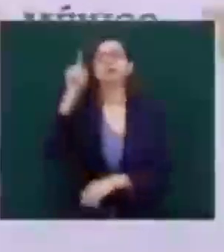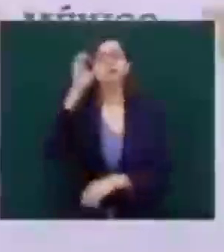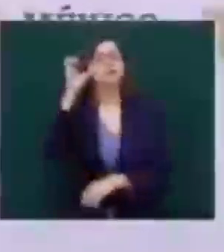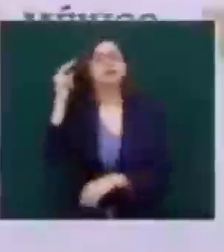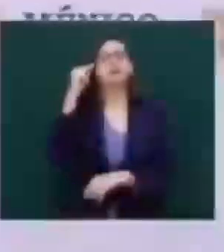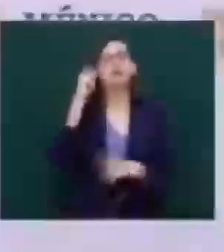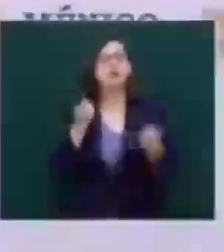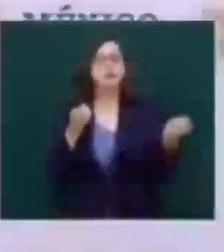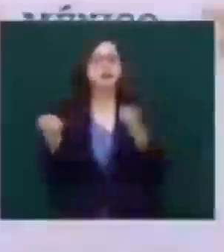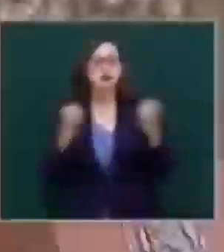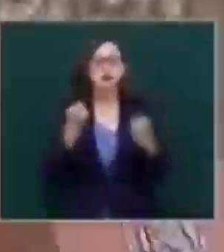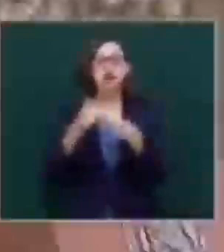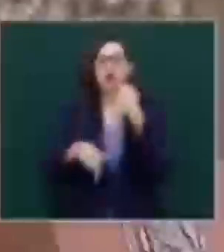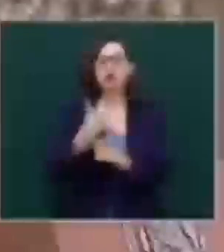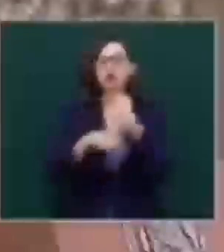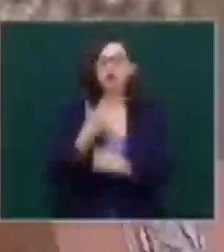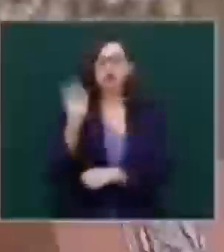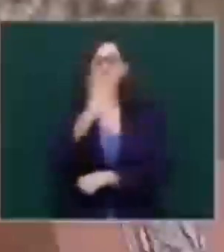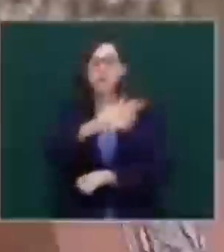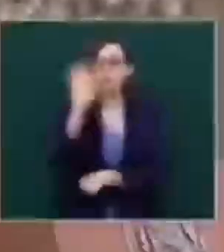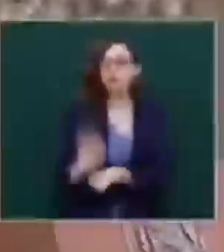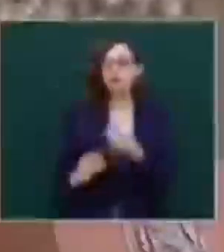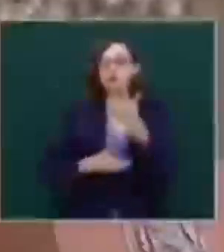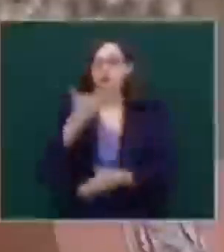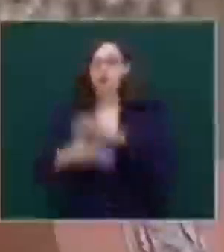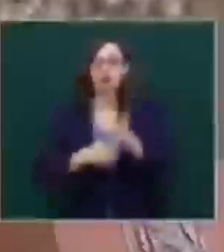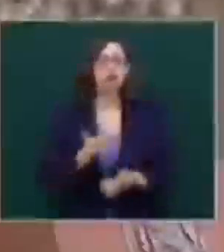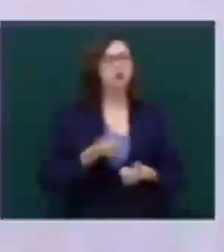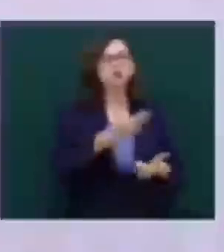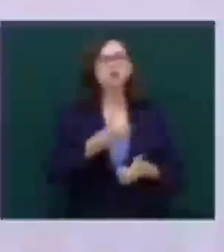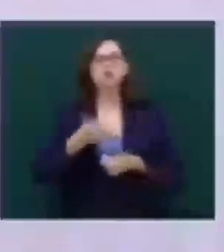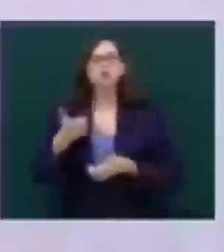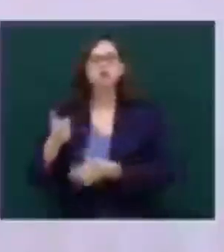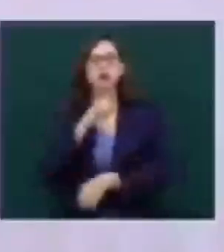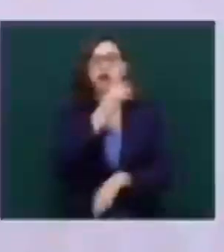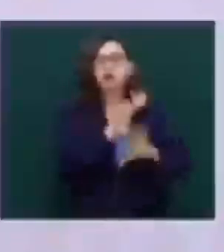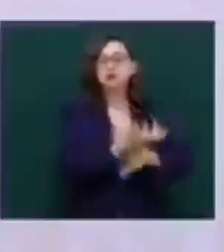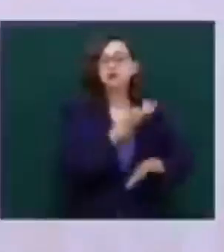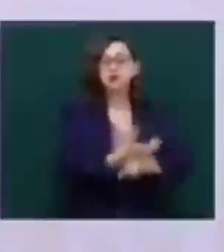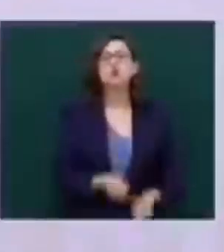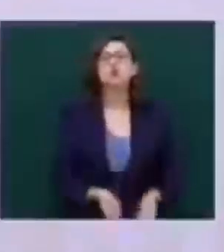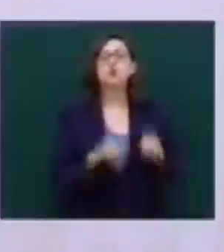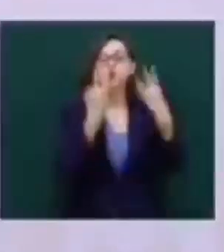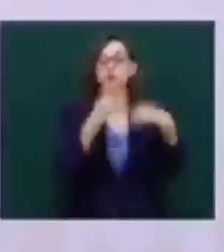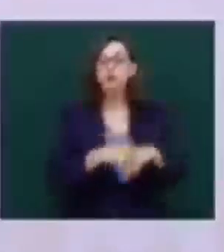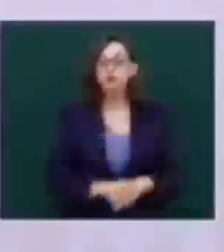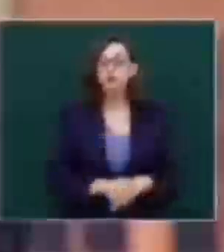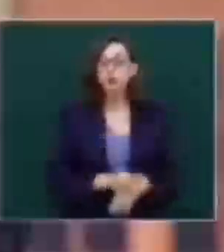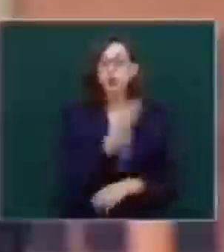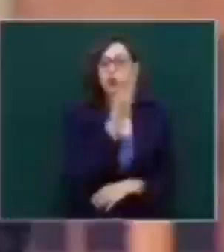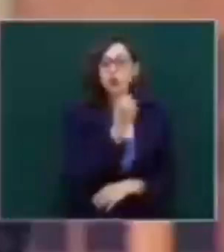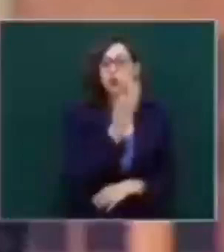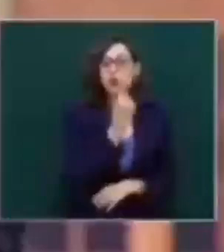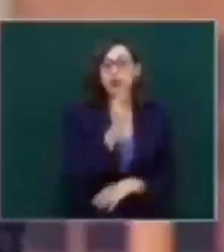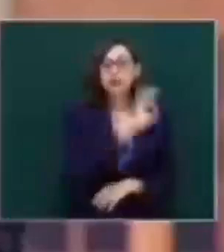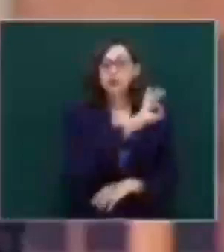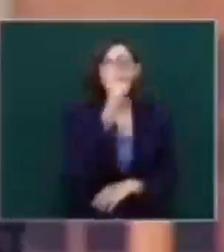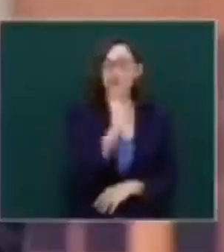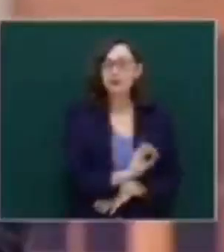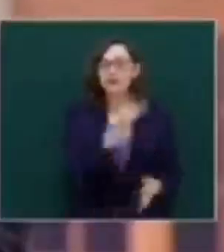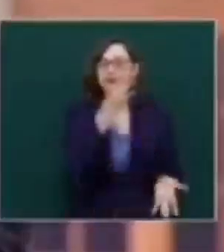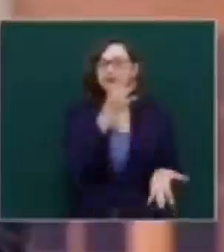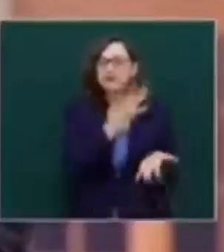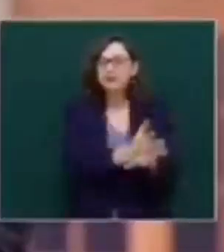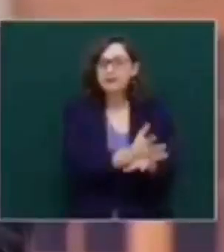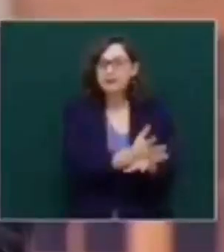12.2% del mercado de exportación y servicios a nivel mundial, Estados Unidos solo lo hace en